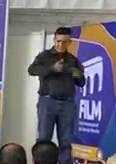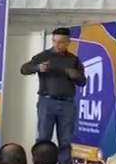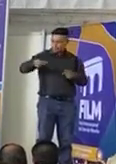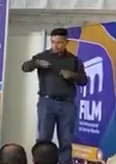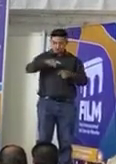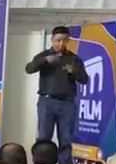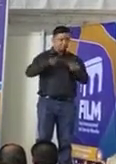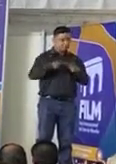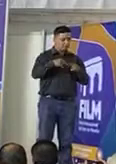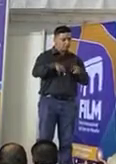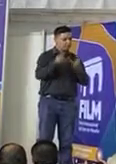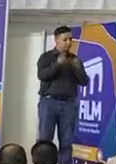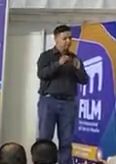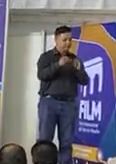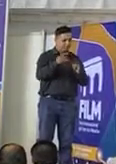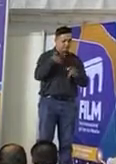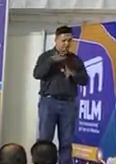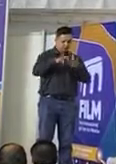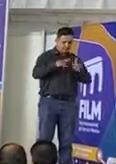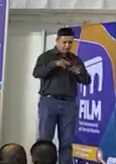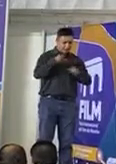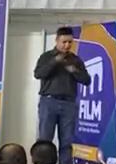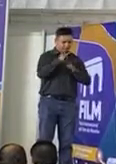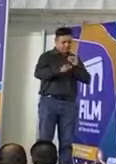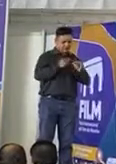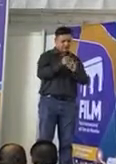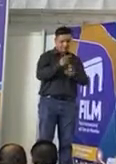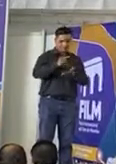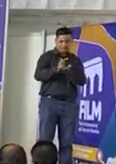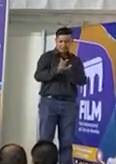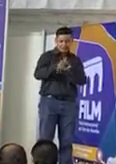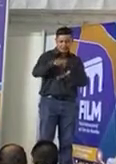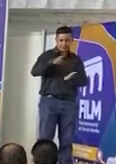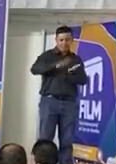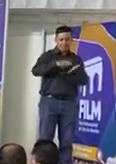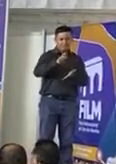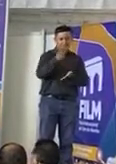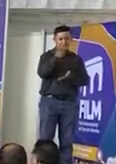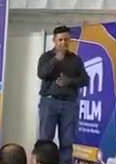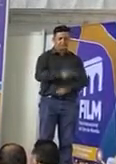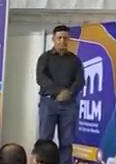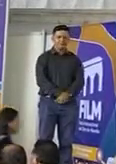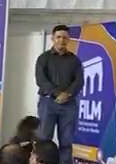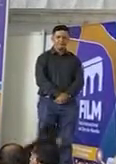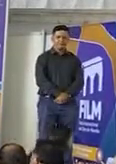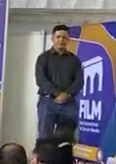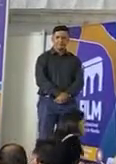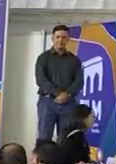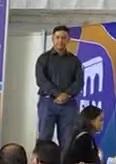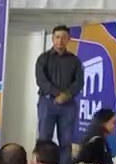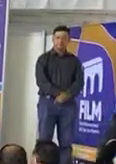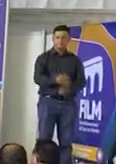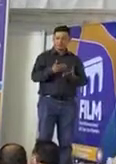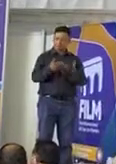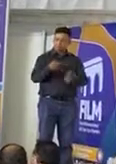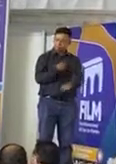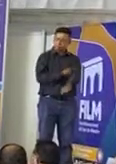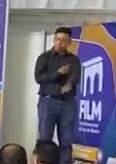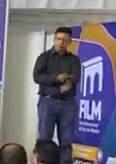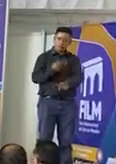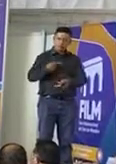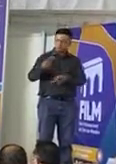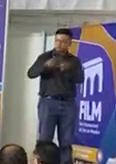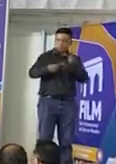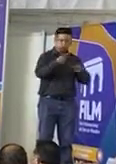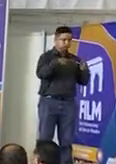ustedes en la inauguración de la Feria Internacional del Libro de Morelia, FIL 2022. Me honra presentar en el presidium a